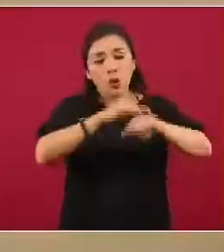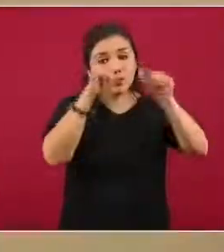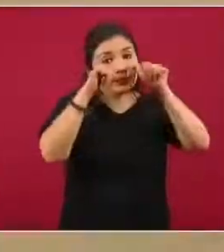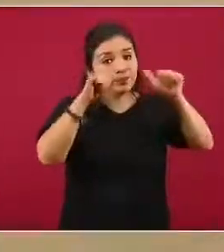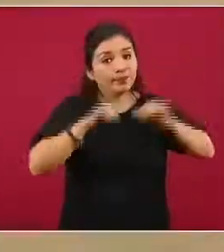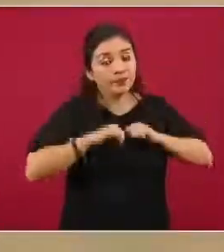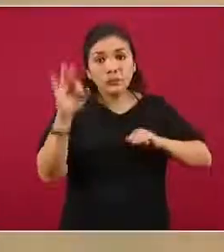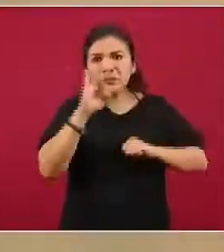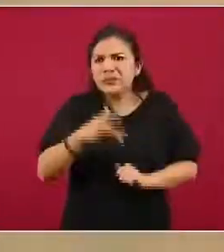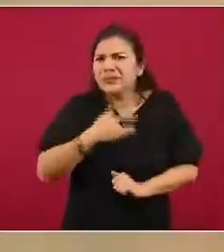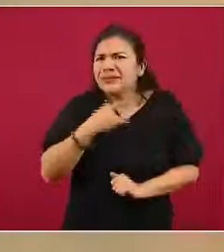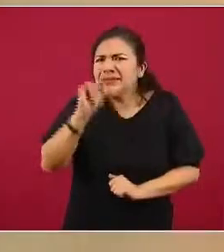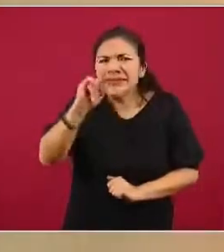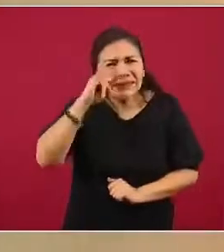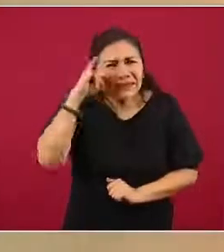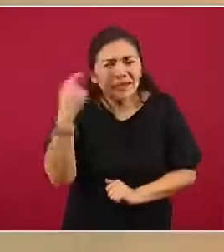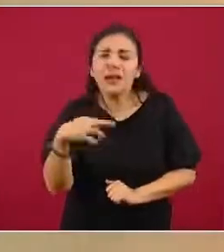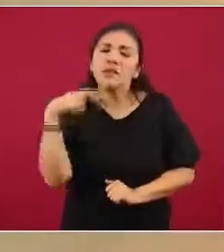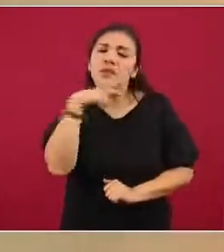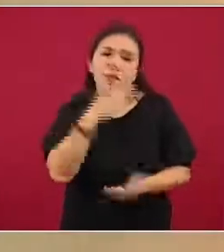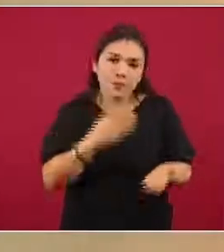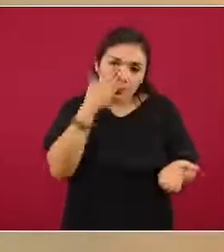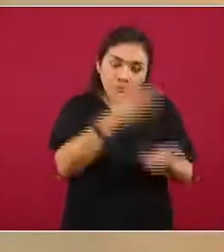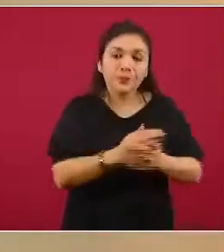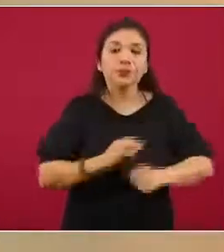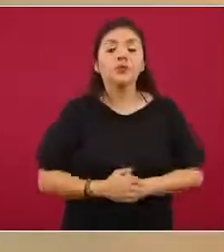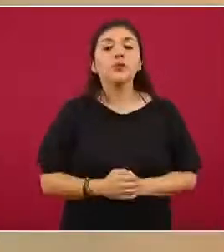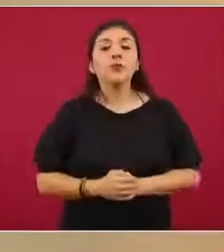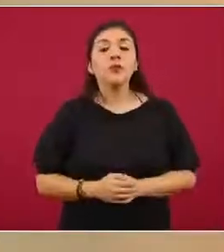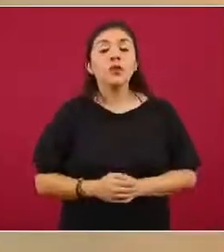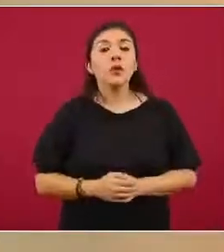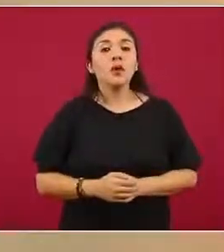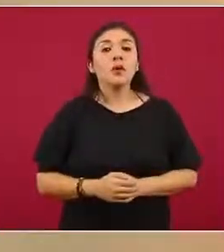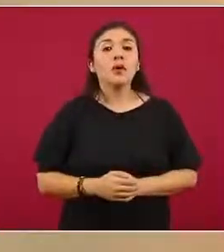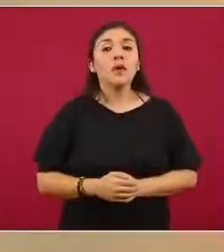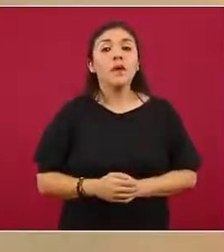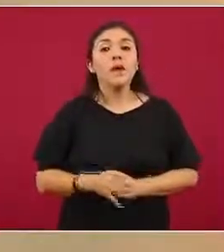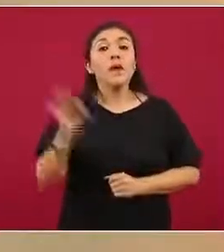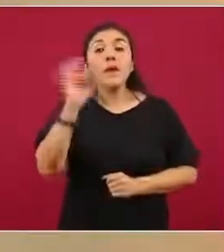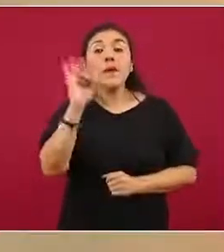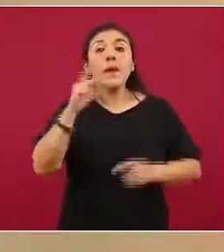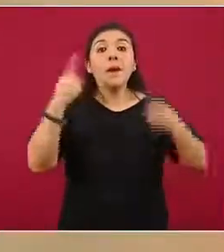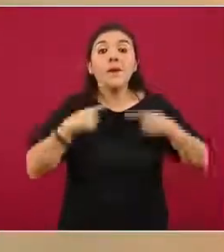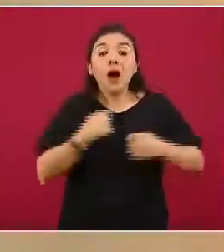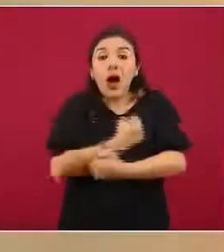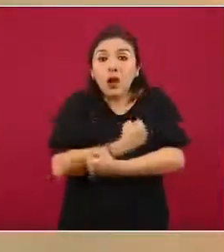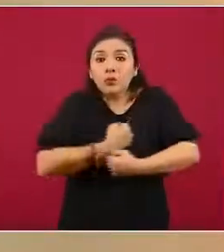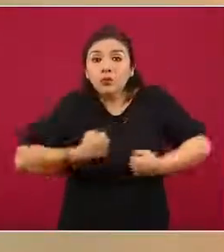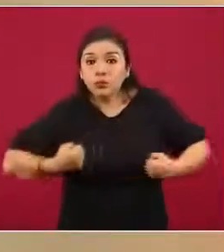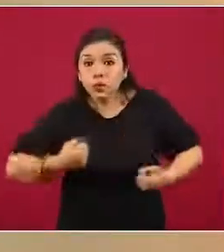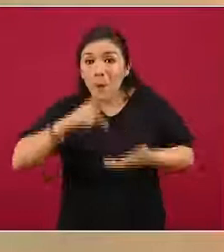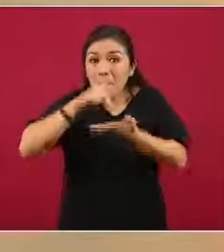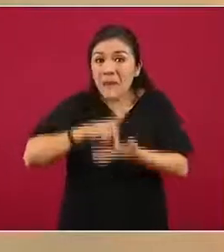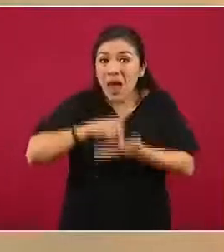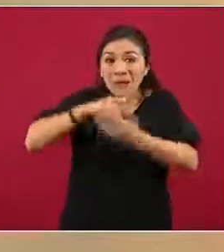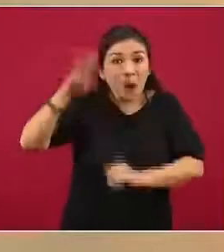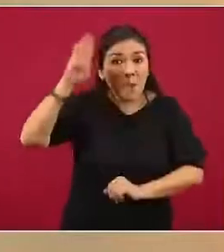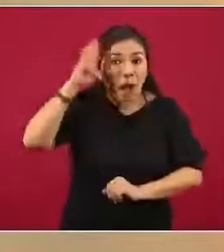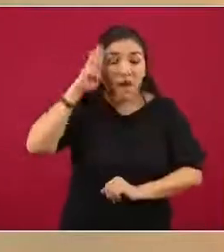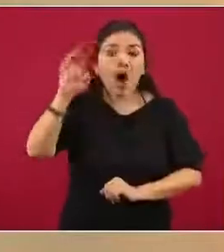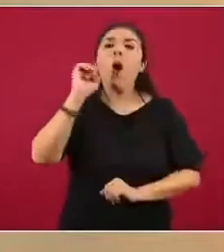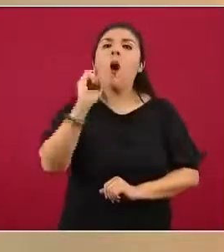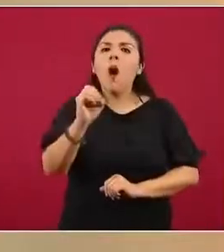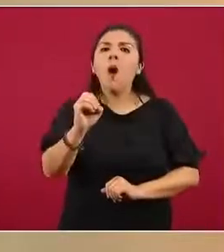atención en cuanto se presente. Quienes presenten sintomatología, quienes padecen obesidad y sobrepeso y en su caso